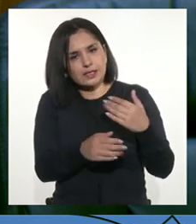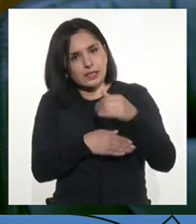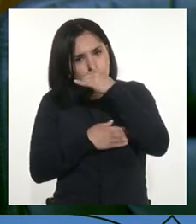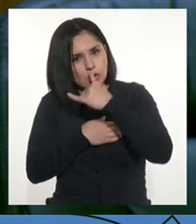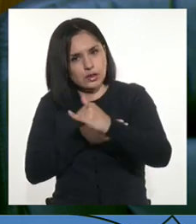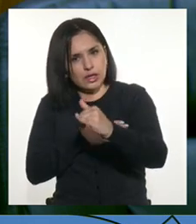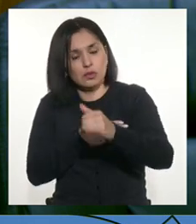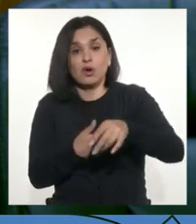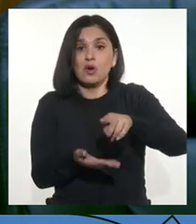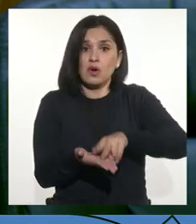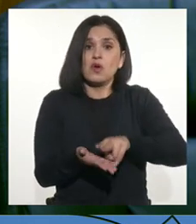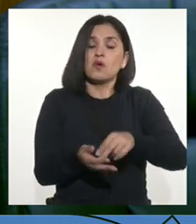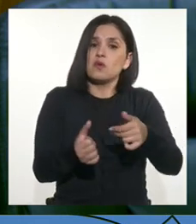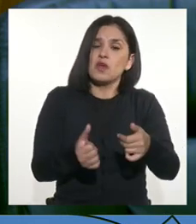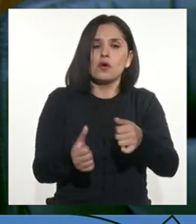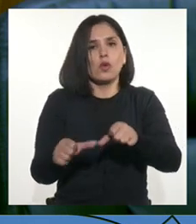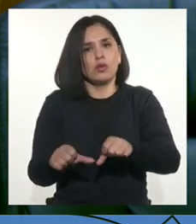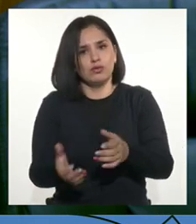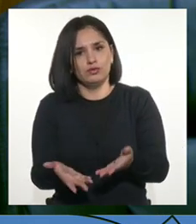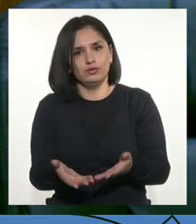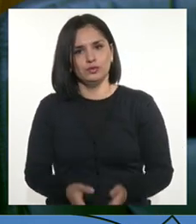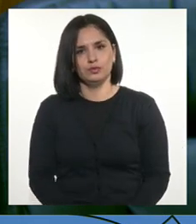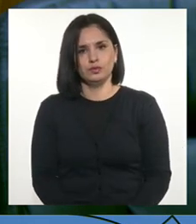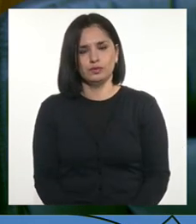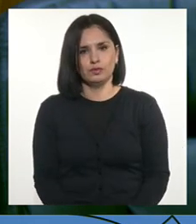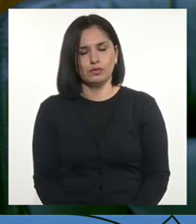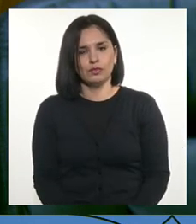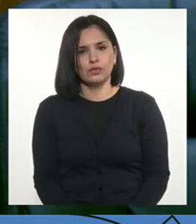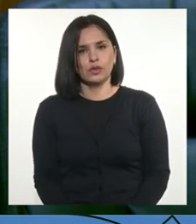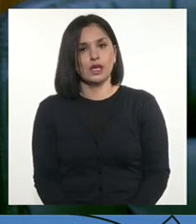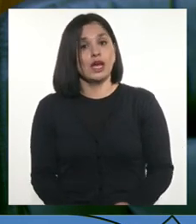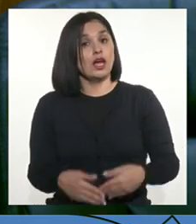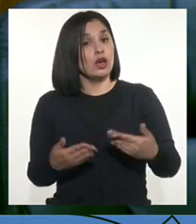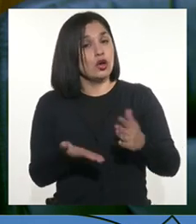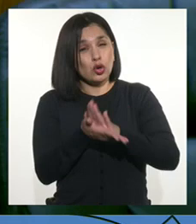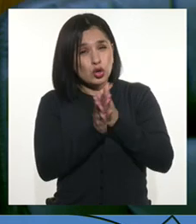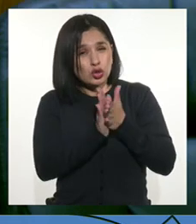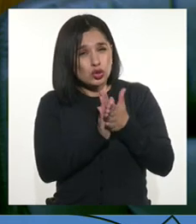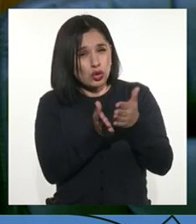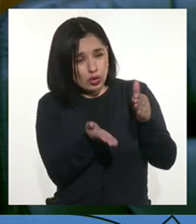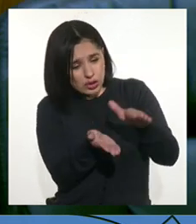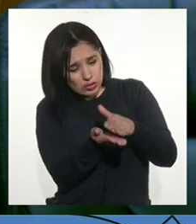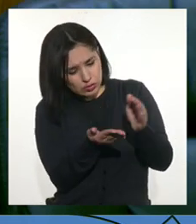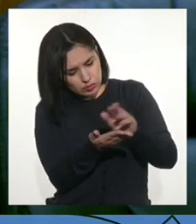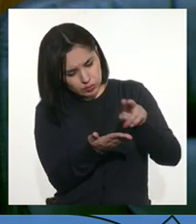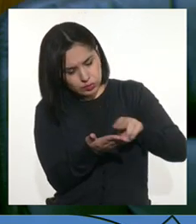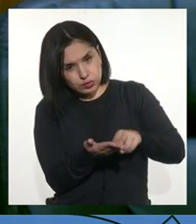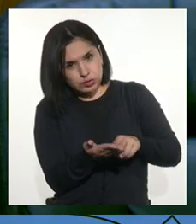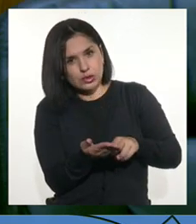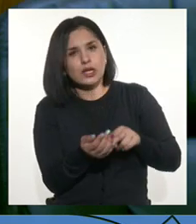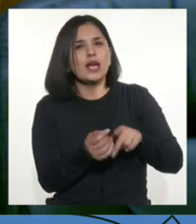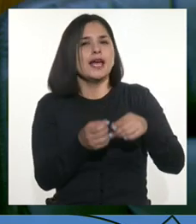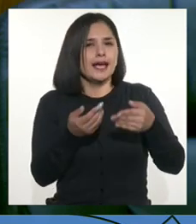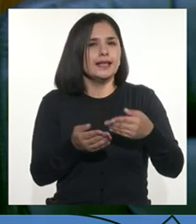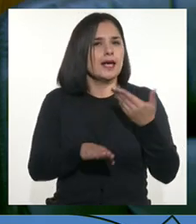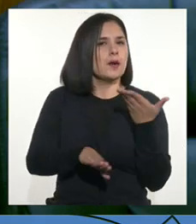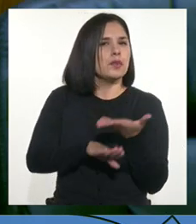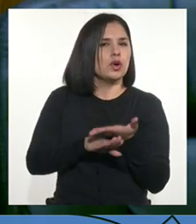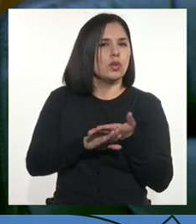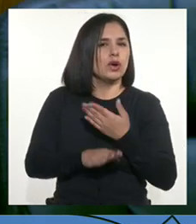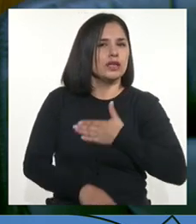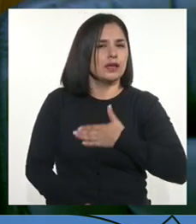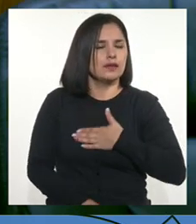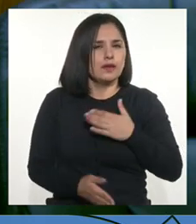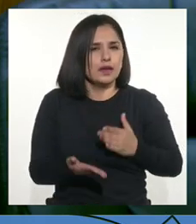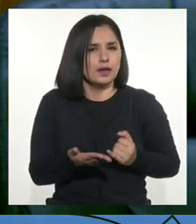efectiva vigencia a partir de estos antecedentes señala que con esta iniciativa se persigue dar